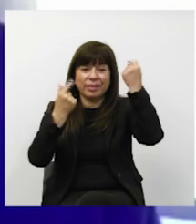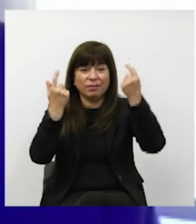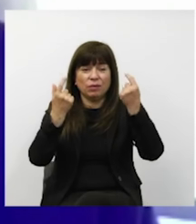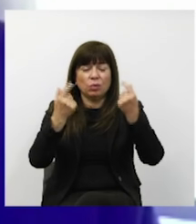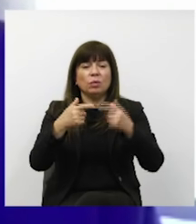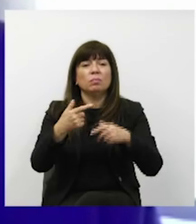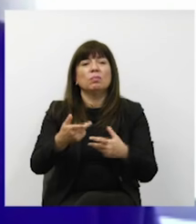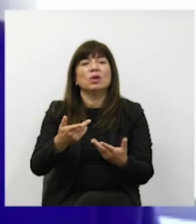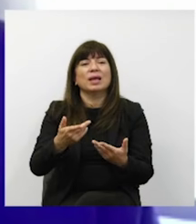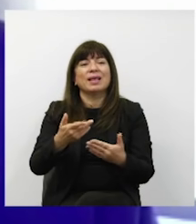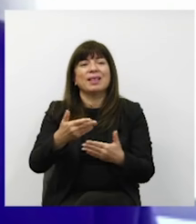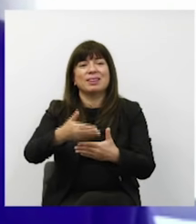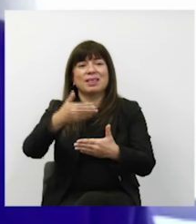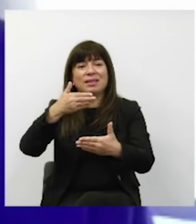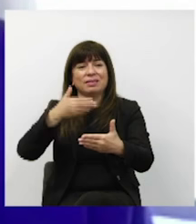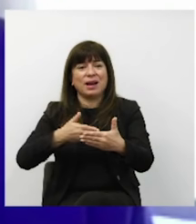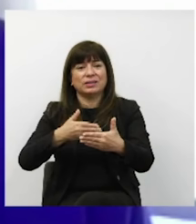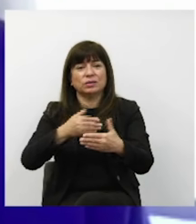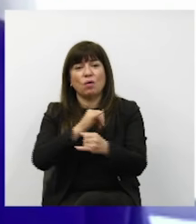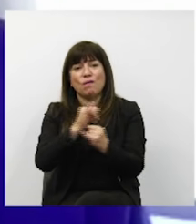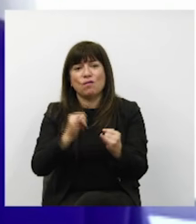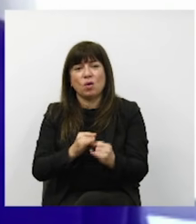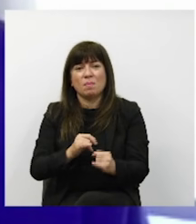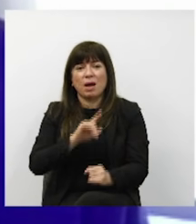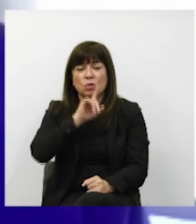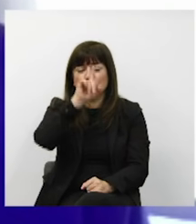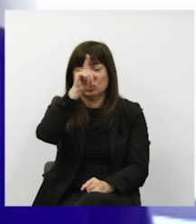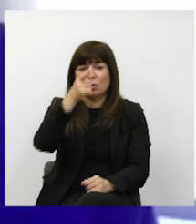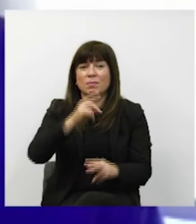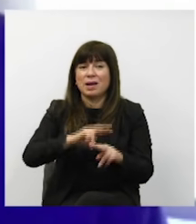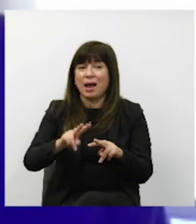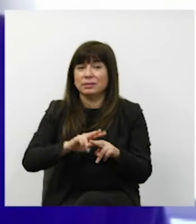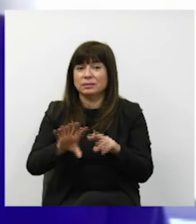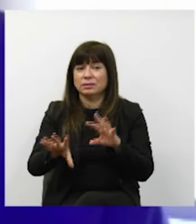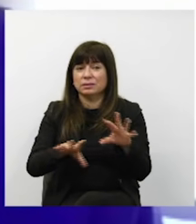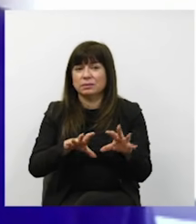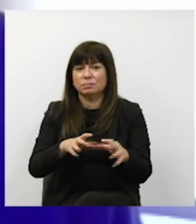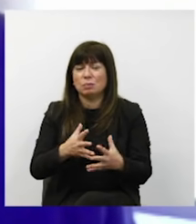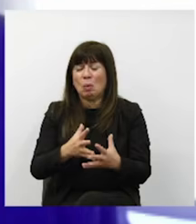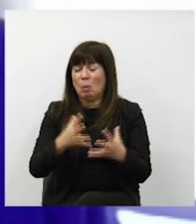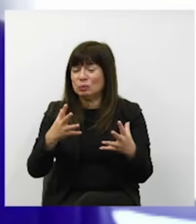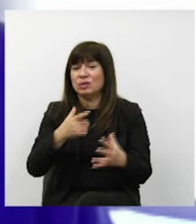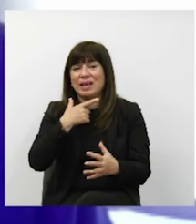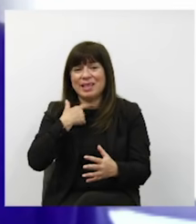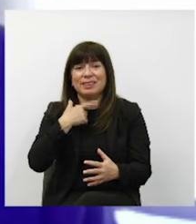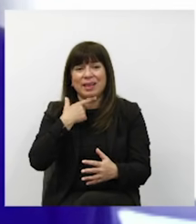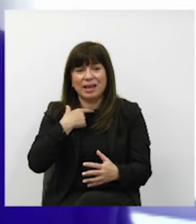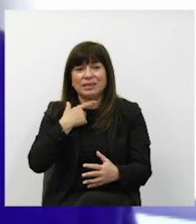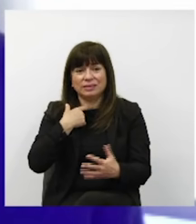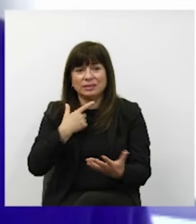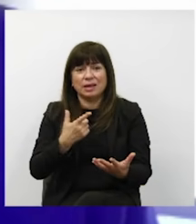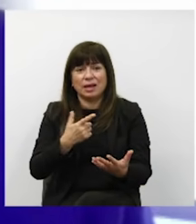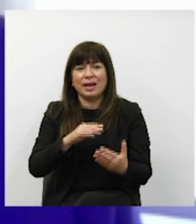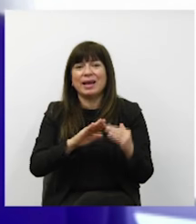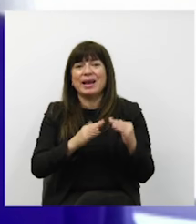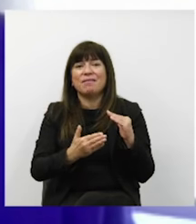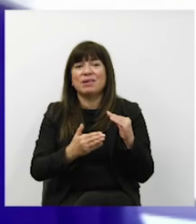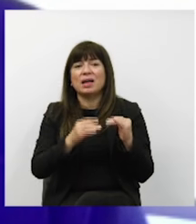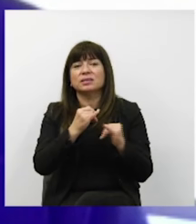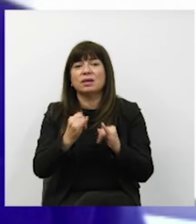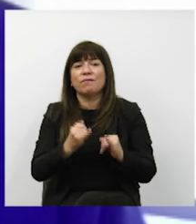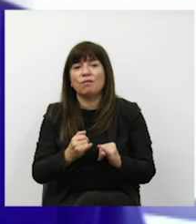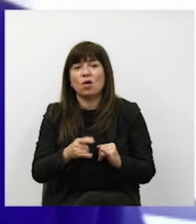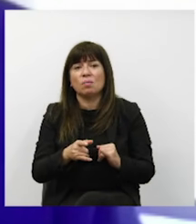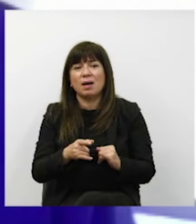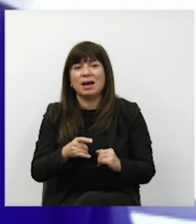de un modo tradicional de hacer las cosas hay muchos intereses. Y por tanto, quebrar ese modo tradicional